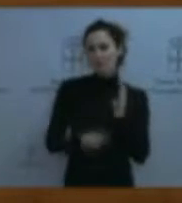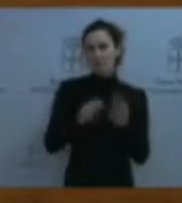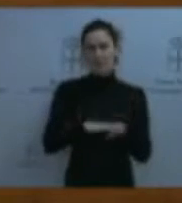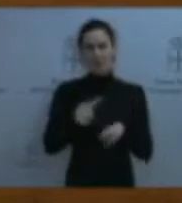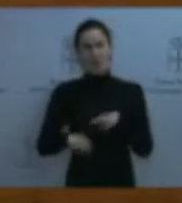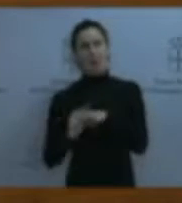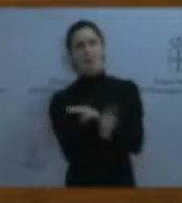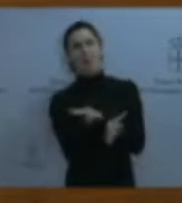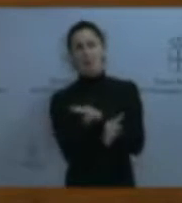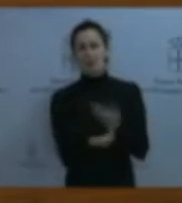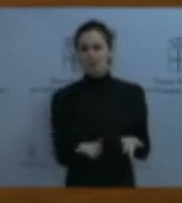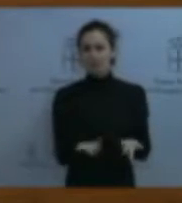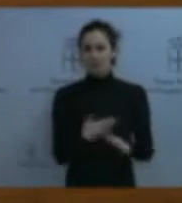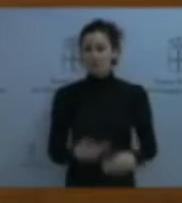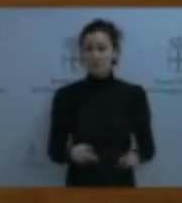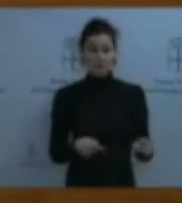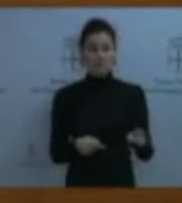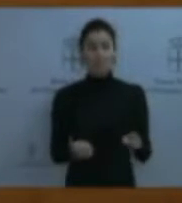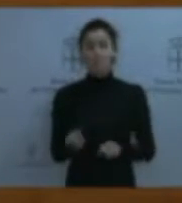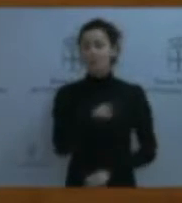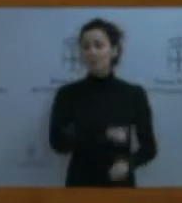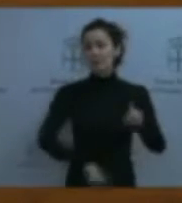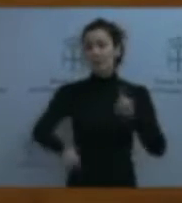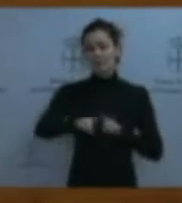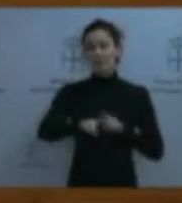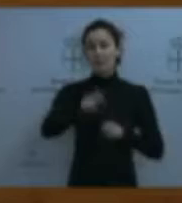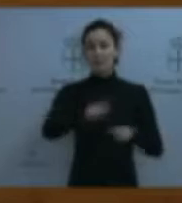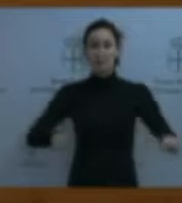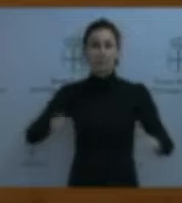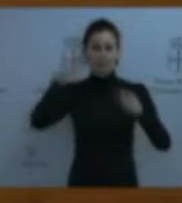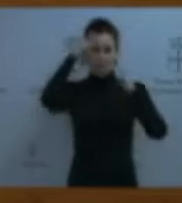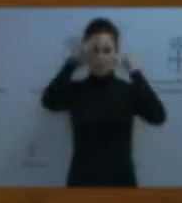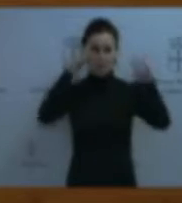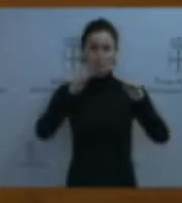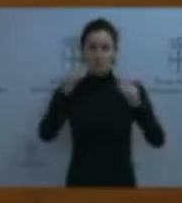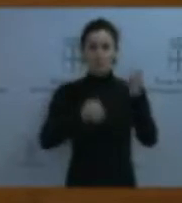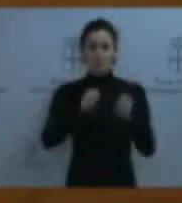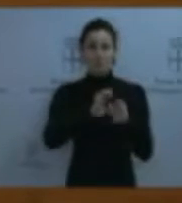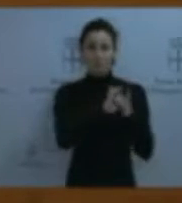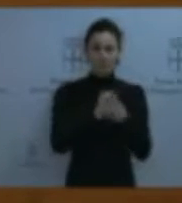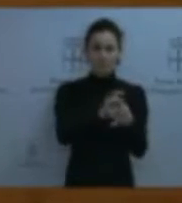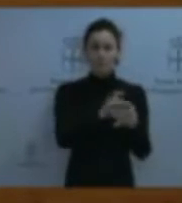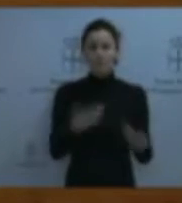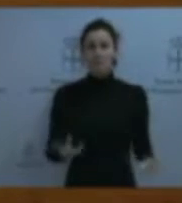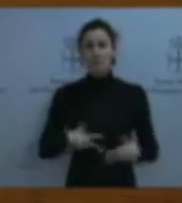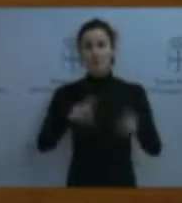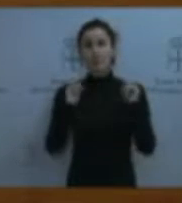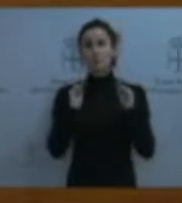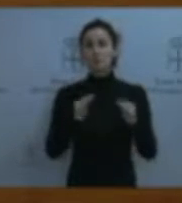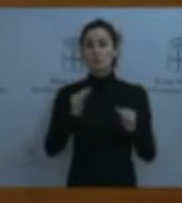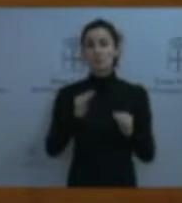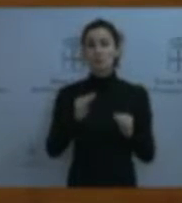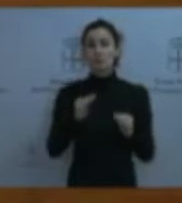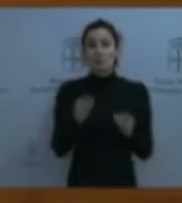para nosotros es la sangre de los ganaderos y las ganaderas asturianas. Desde el fin de las cuotas lácteas desaparecieron cerca de